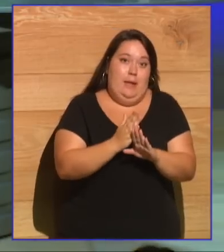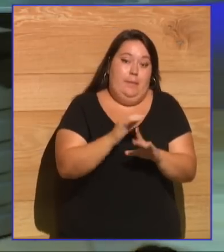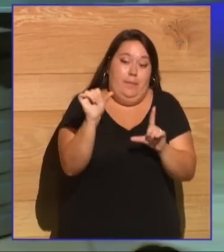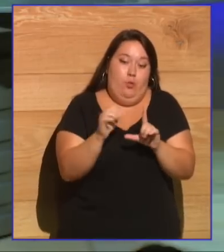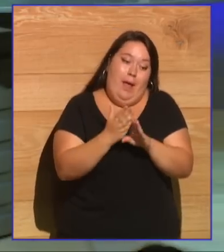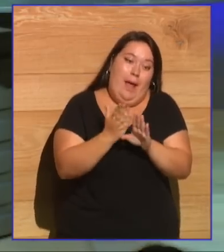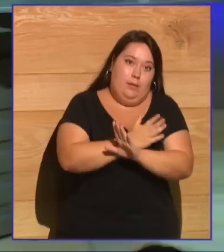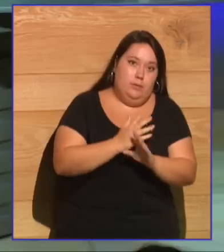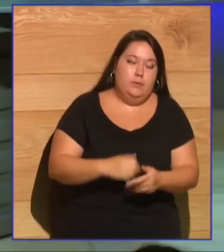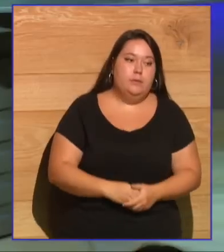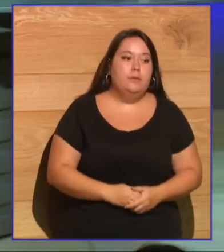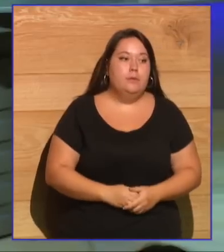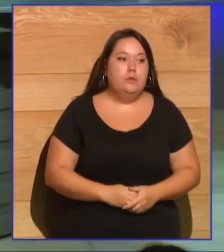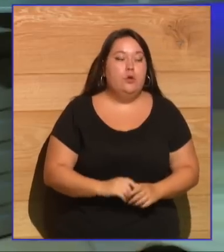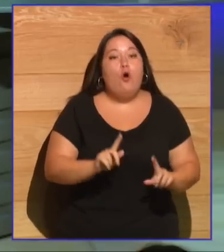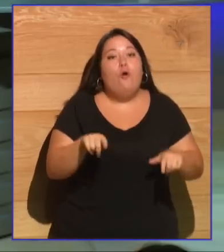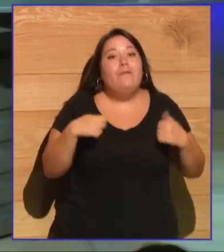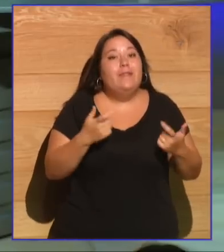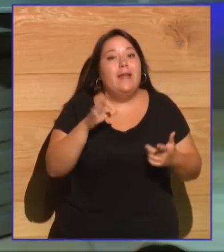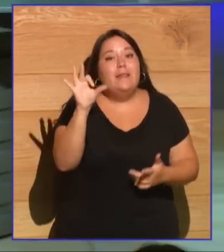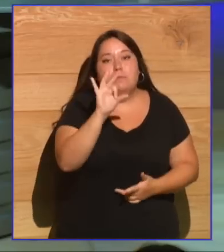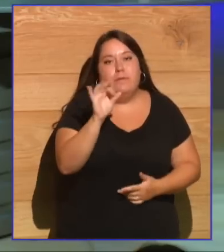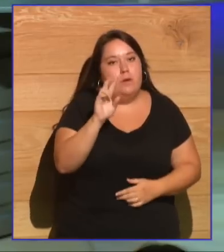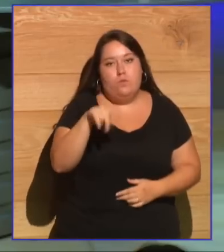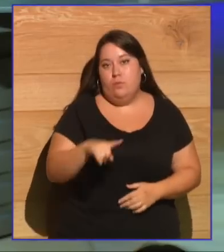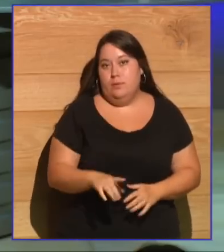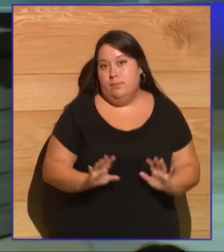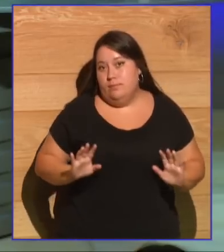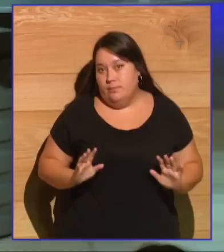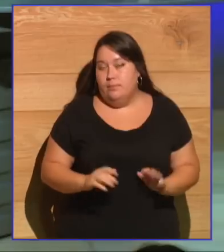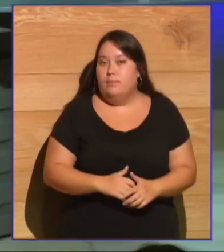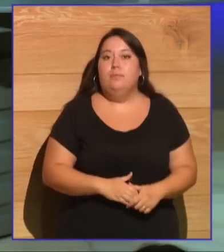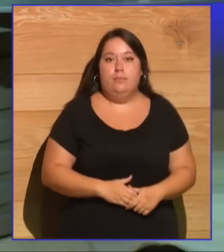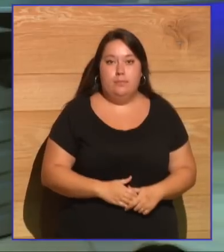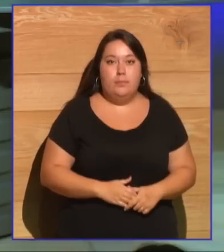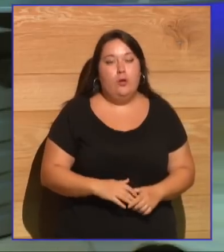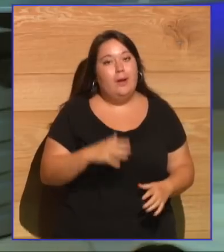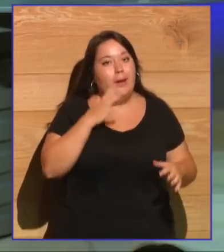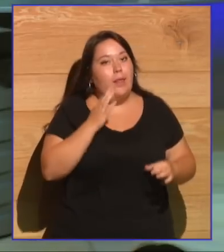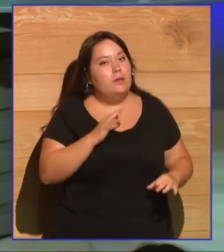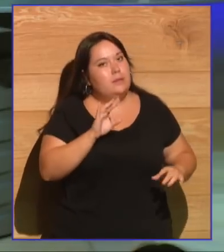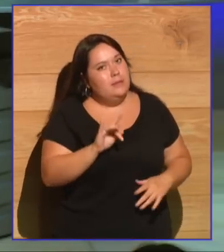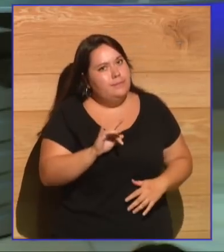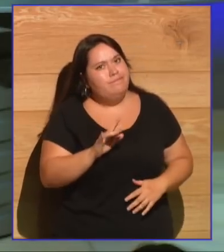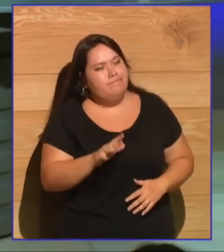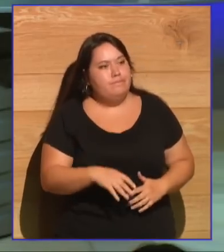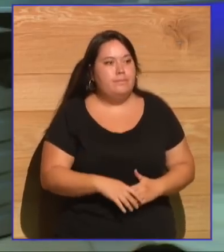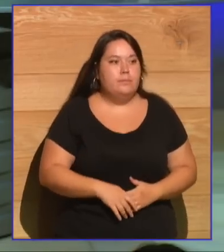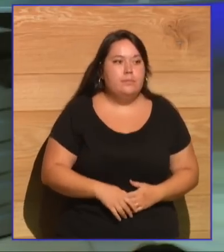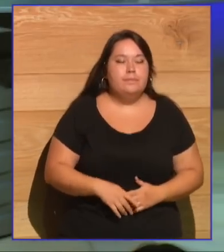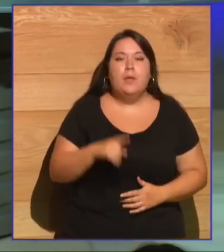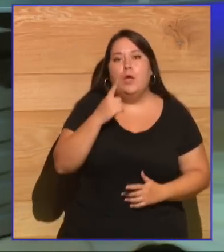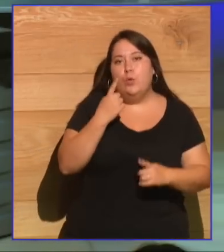una película de steven spielberg y digo oficialmente porque parece que realmente sí que lo fue no hay una cosa de esa